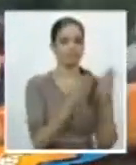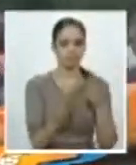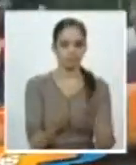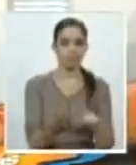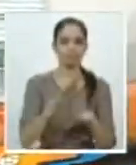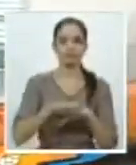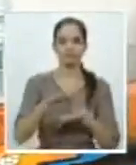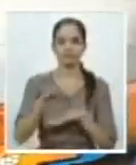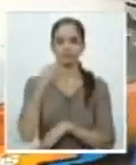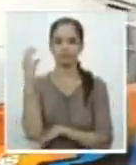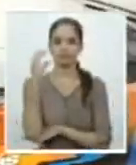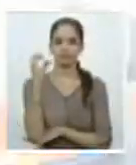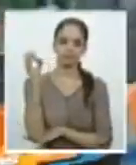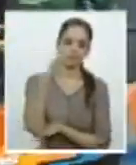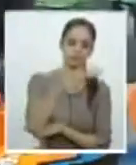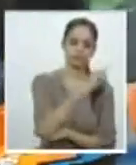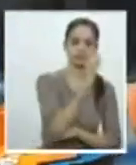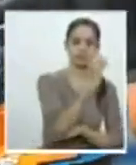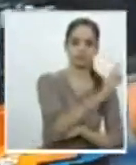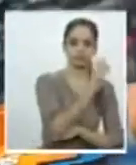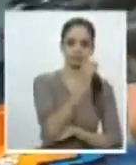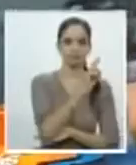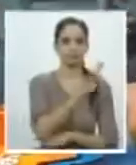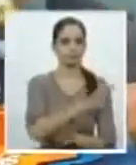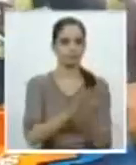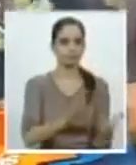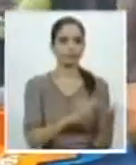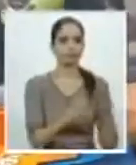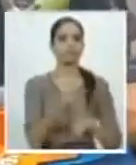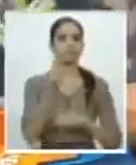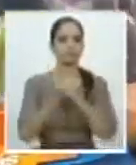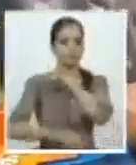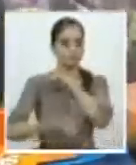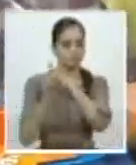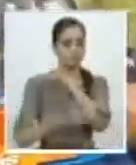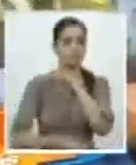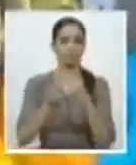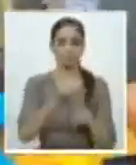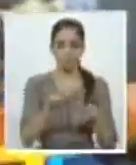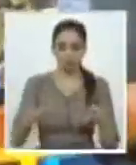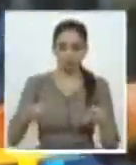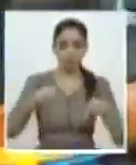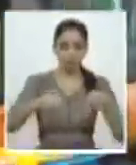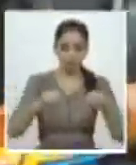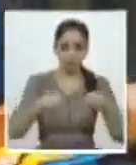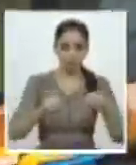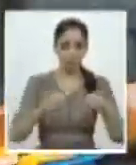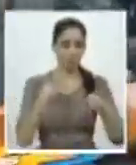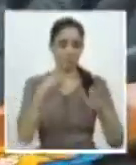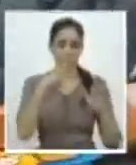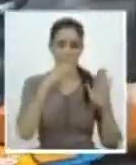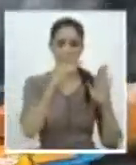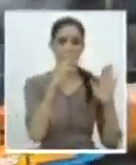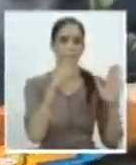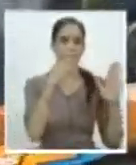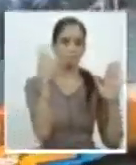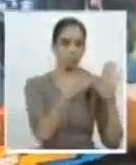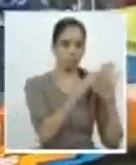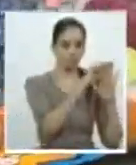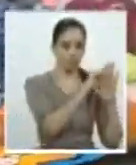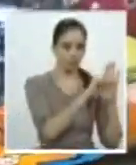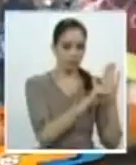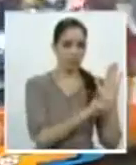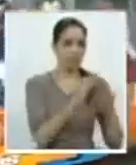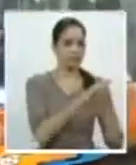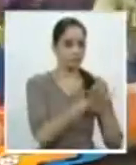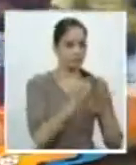triunfo de Colombia sobre Uruguay. Sanciones a infractores. Muchos de los motociclistas que violaron la restricción a la movilidad que